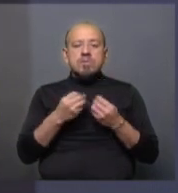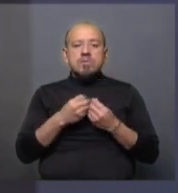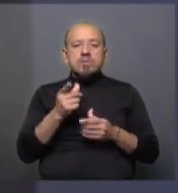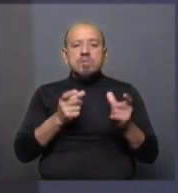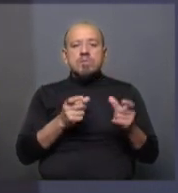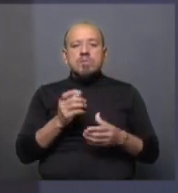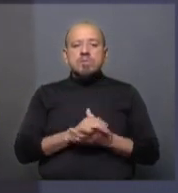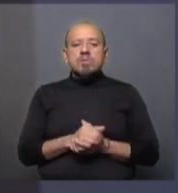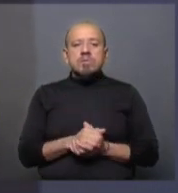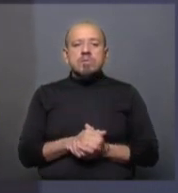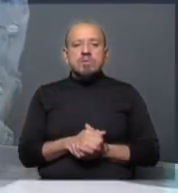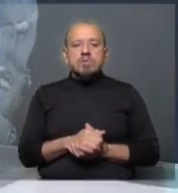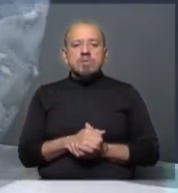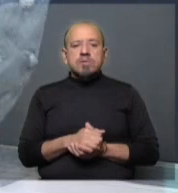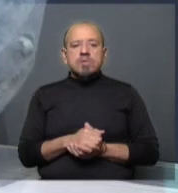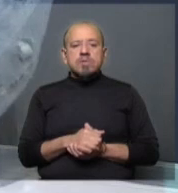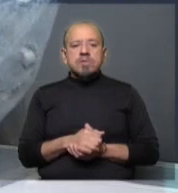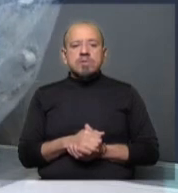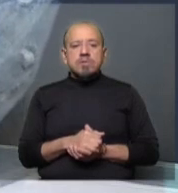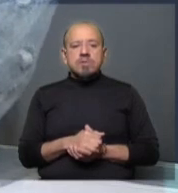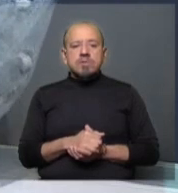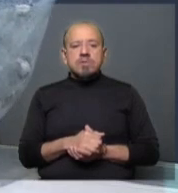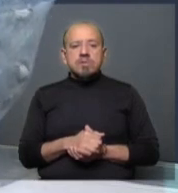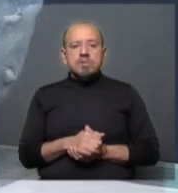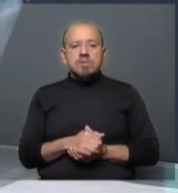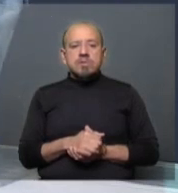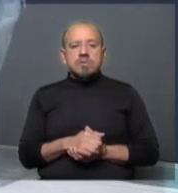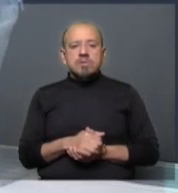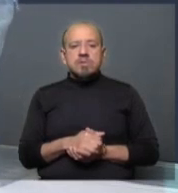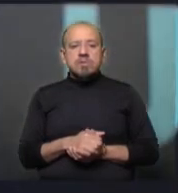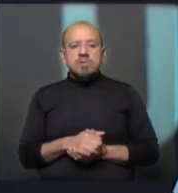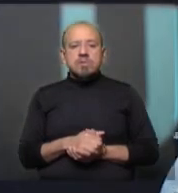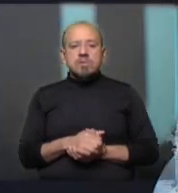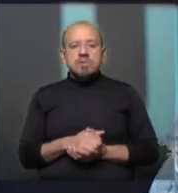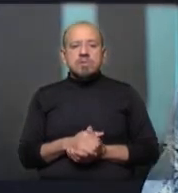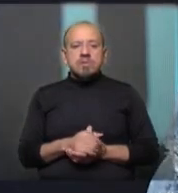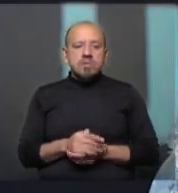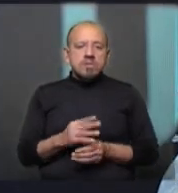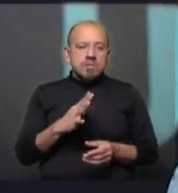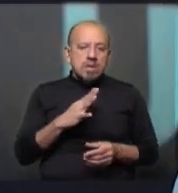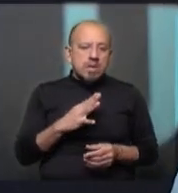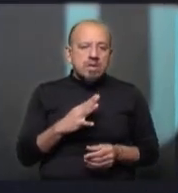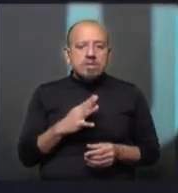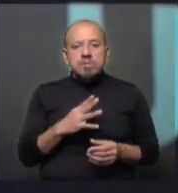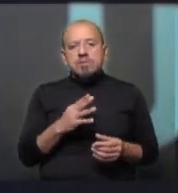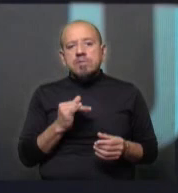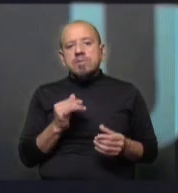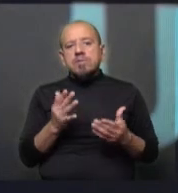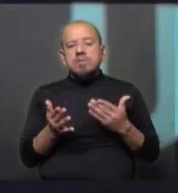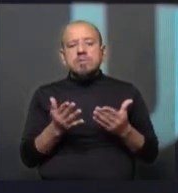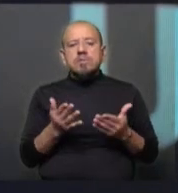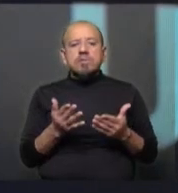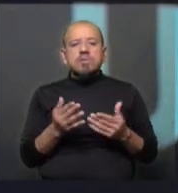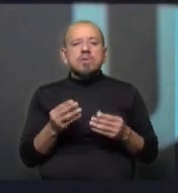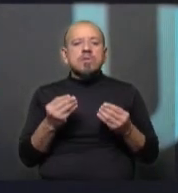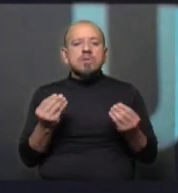total eh Me interesa saber eh Cuál es Eh si existe No si hay como una si hay algún tipo de criterio